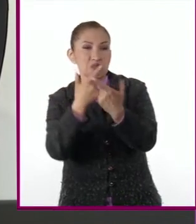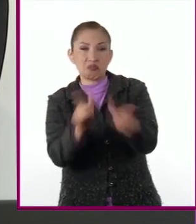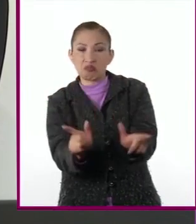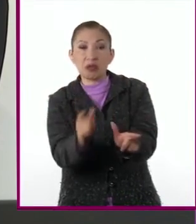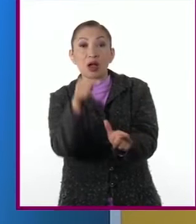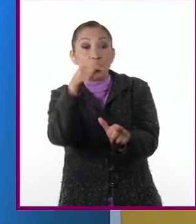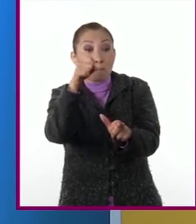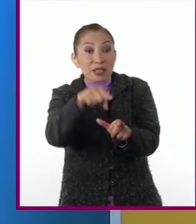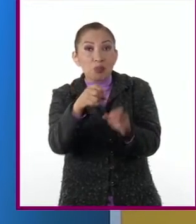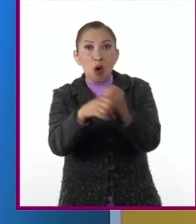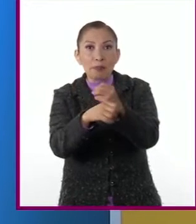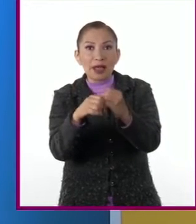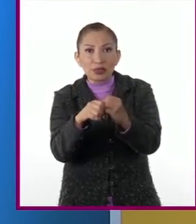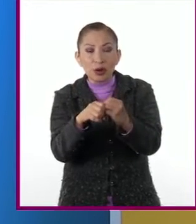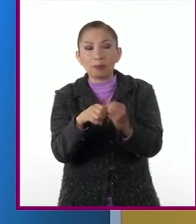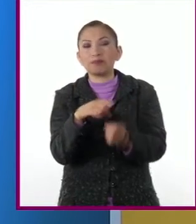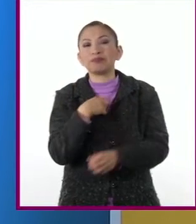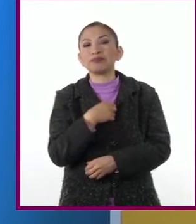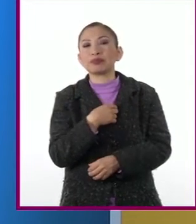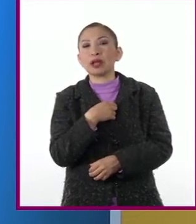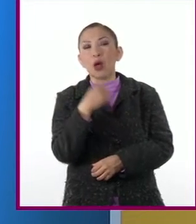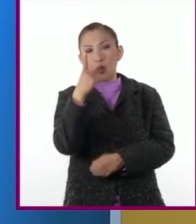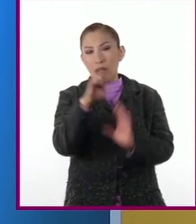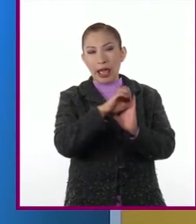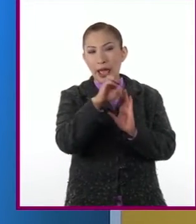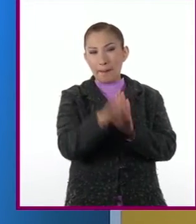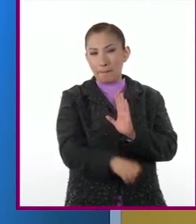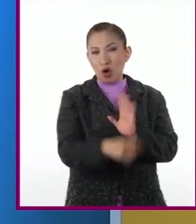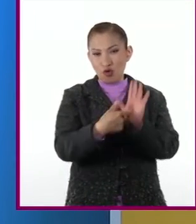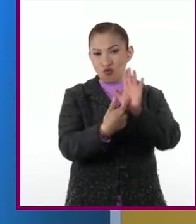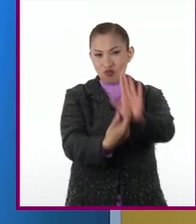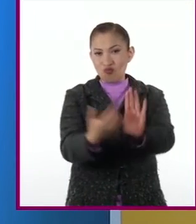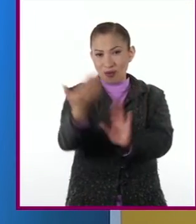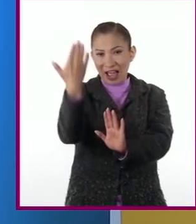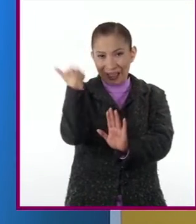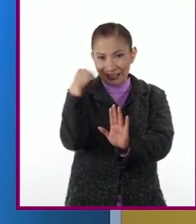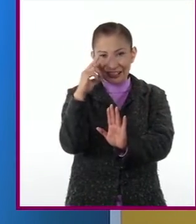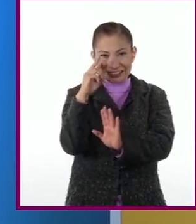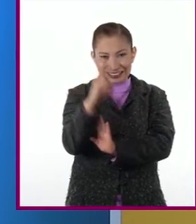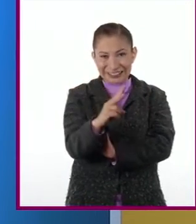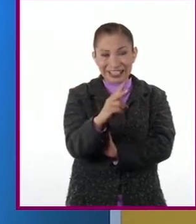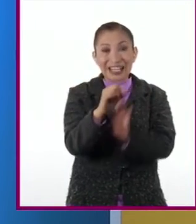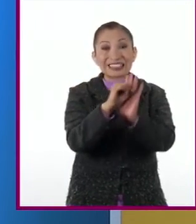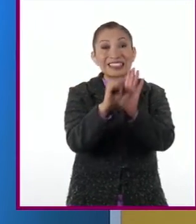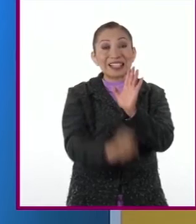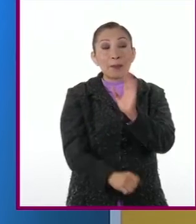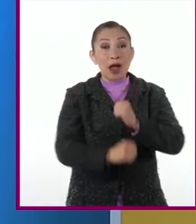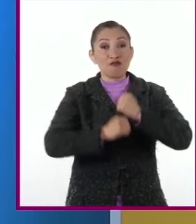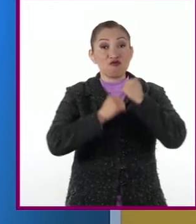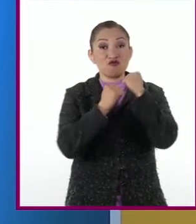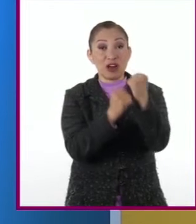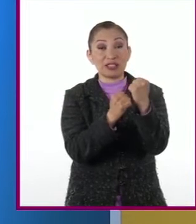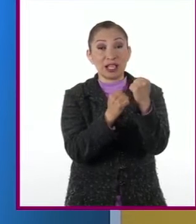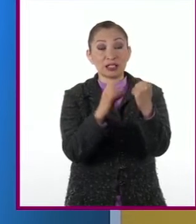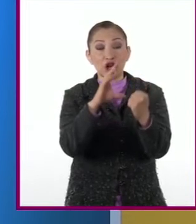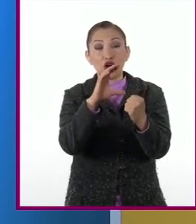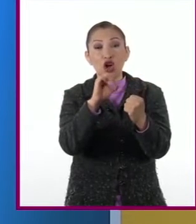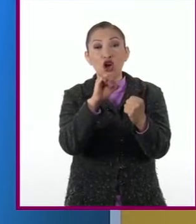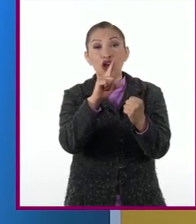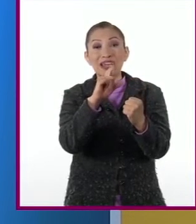objeto. Uno de los ejemplos presentados anteriormente fue el del sistema de fuerzas